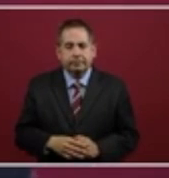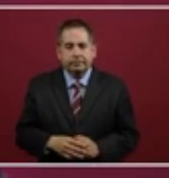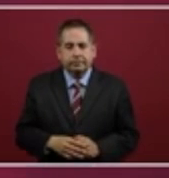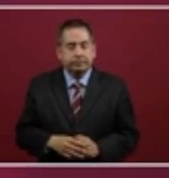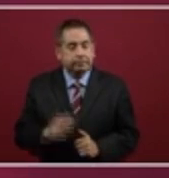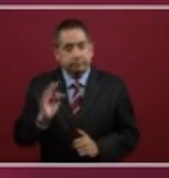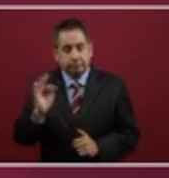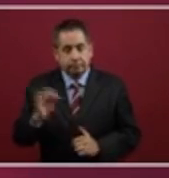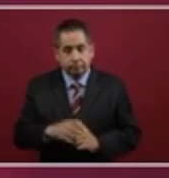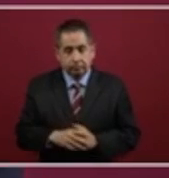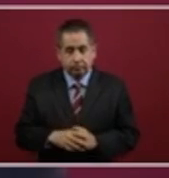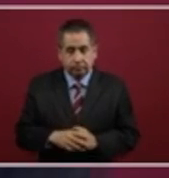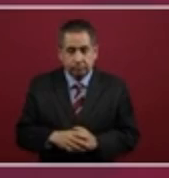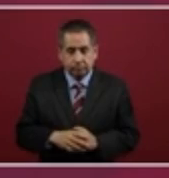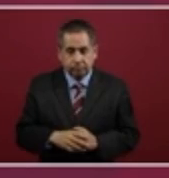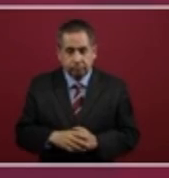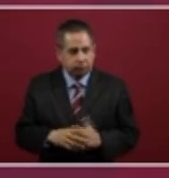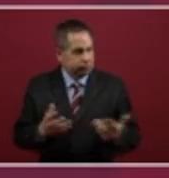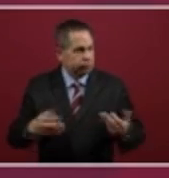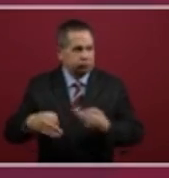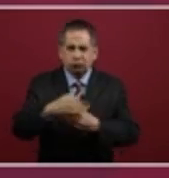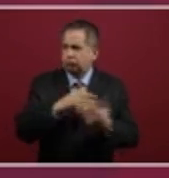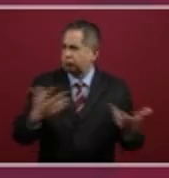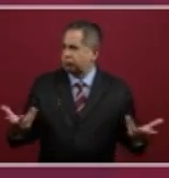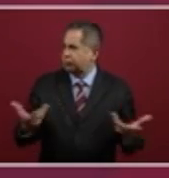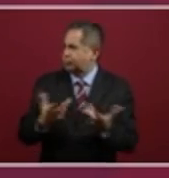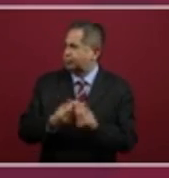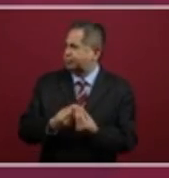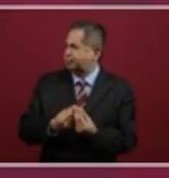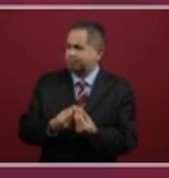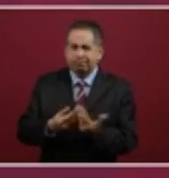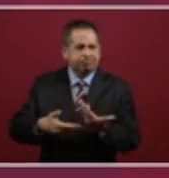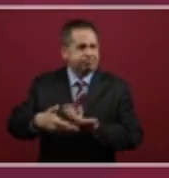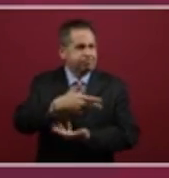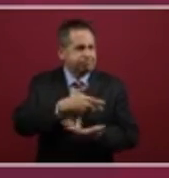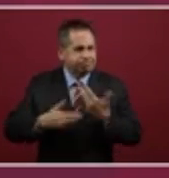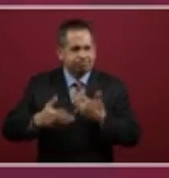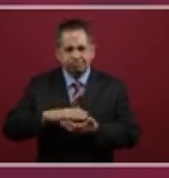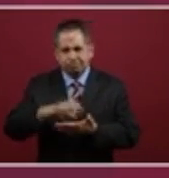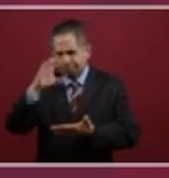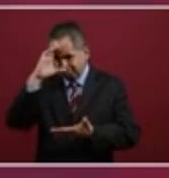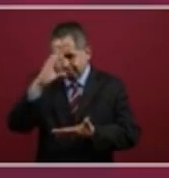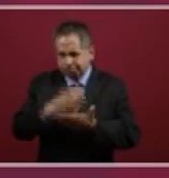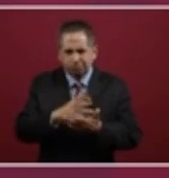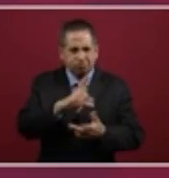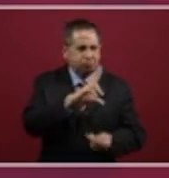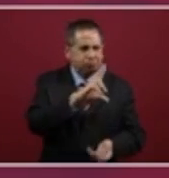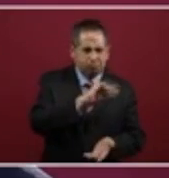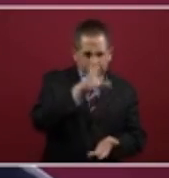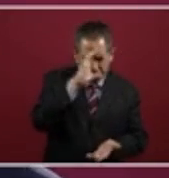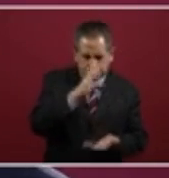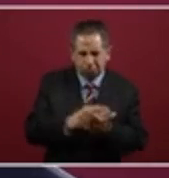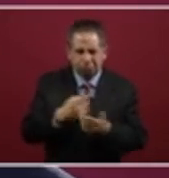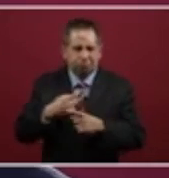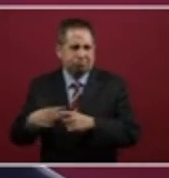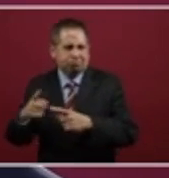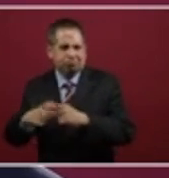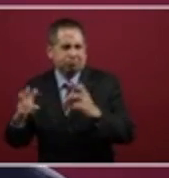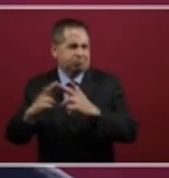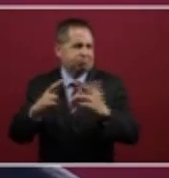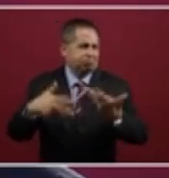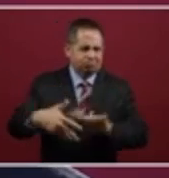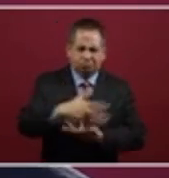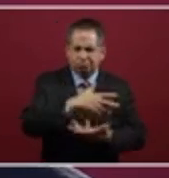Que podamos convivir todos, católicos y evangélicos de todas las denominaciones,